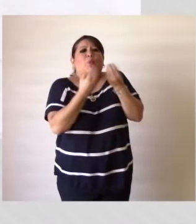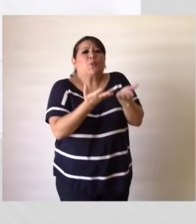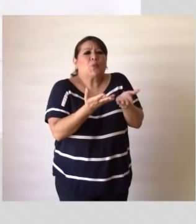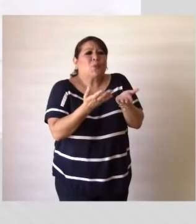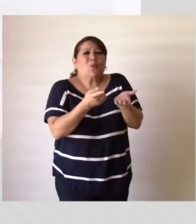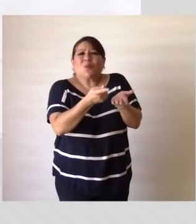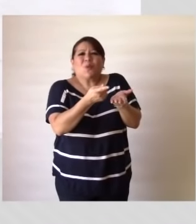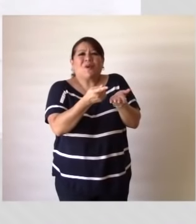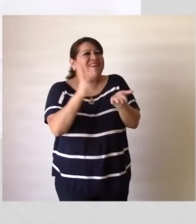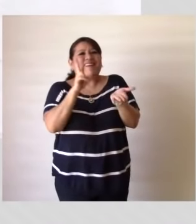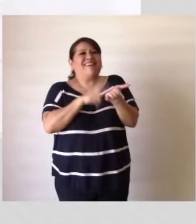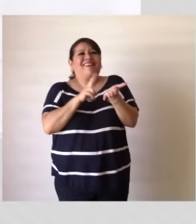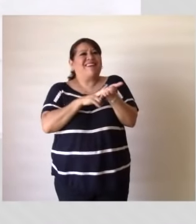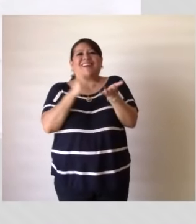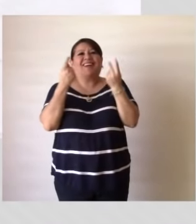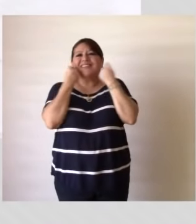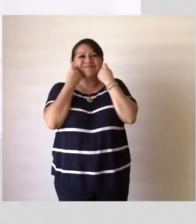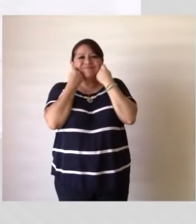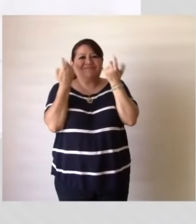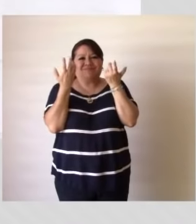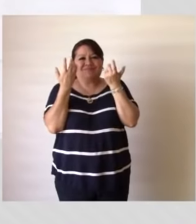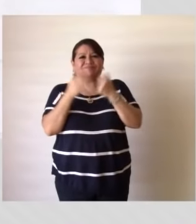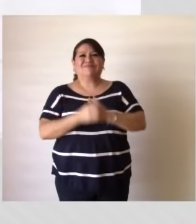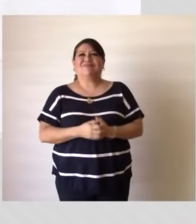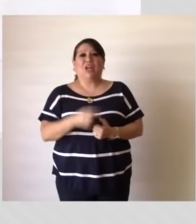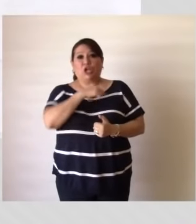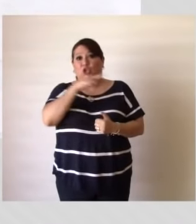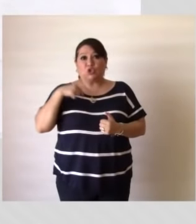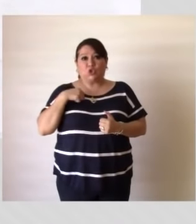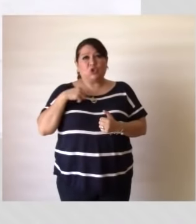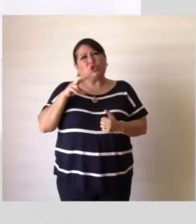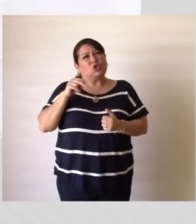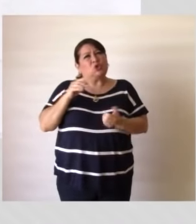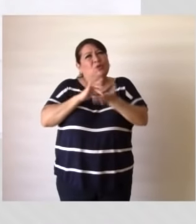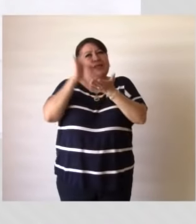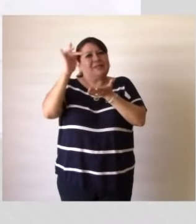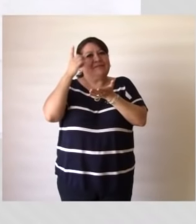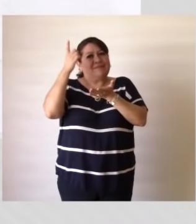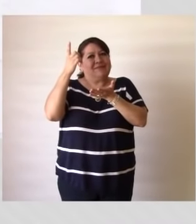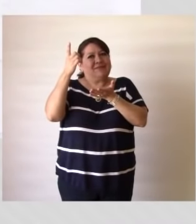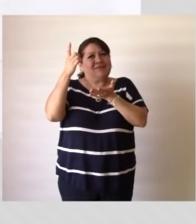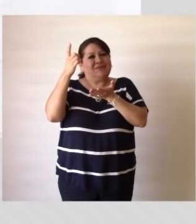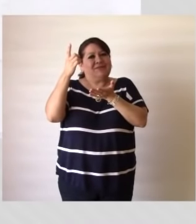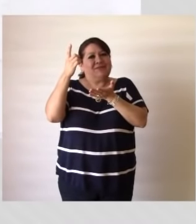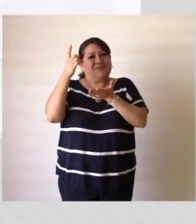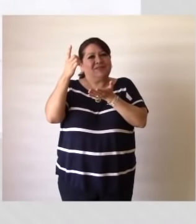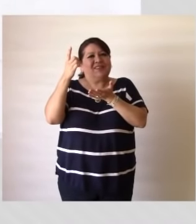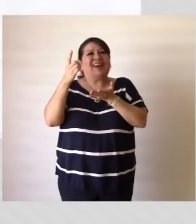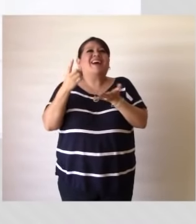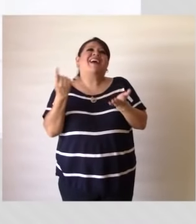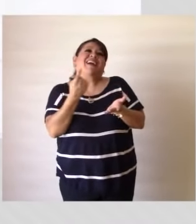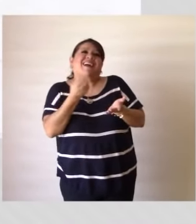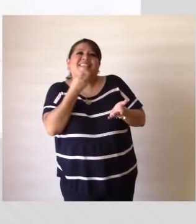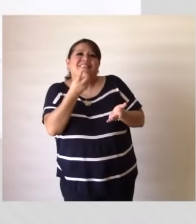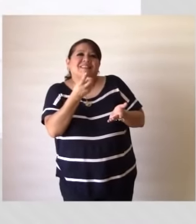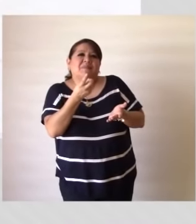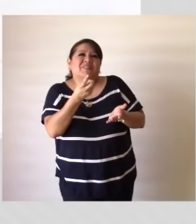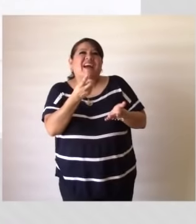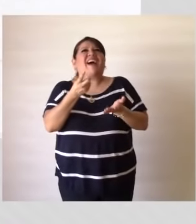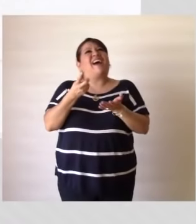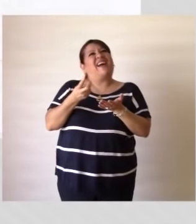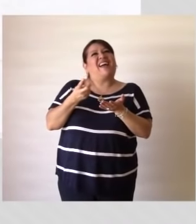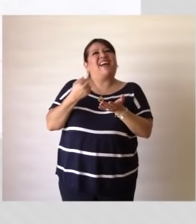nosotros no somos agradecidos con dios en pocas palabras lo que estamos diciendo es dios gracias no es